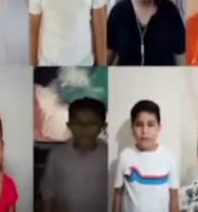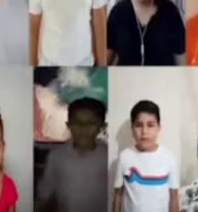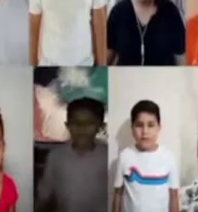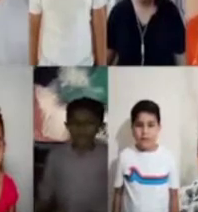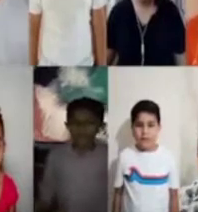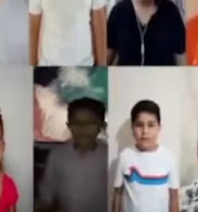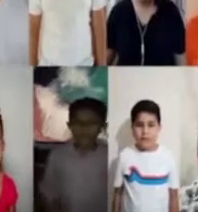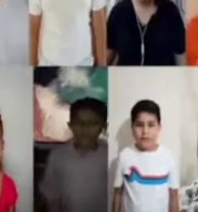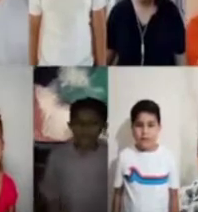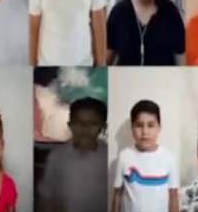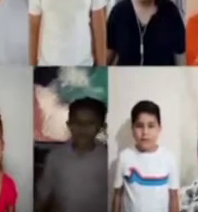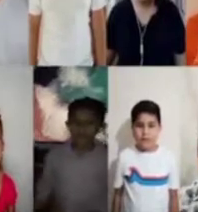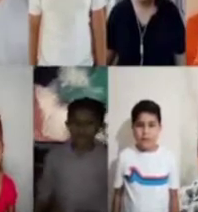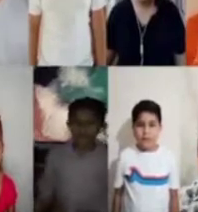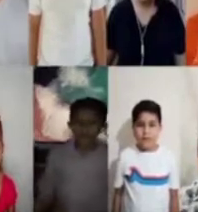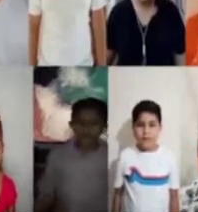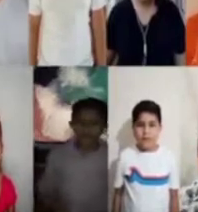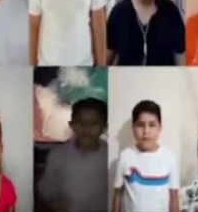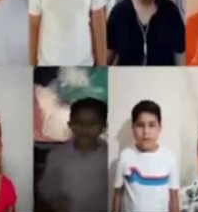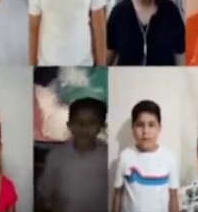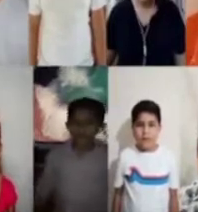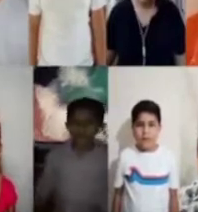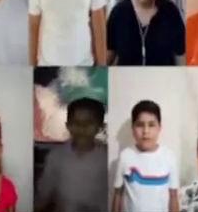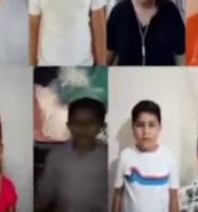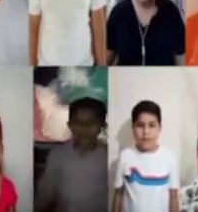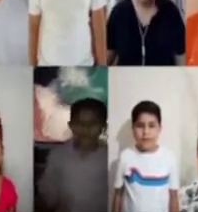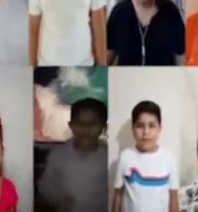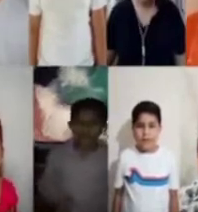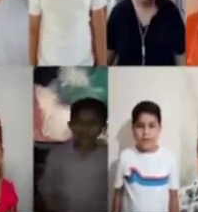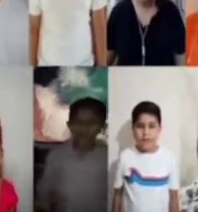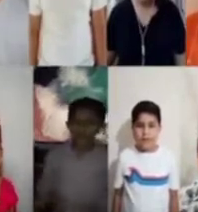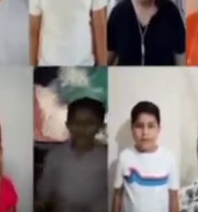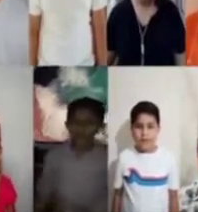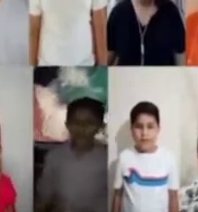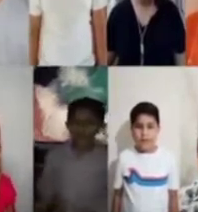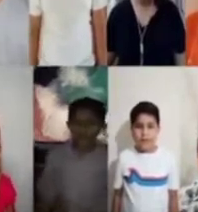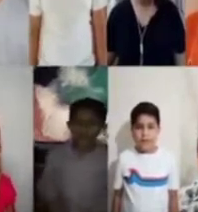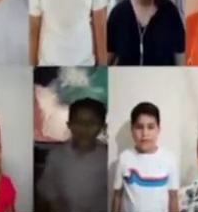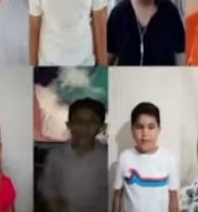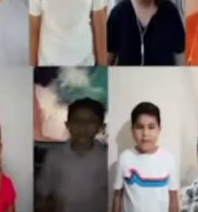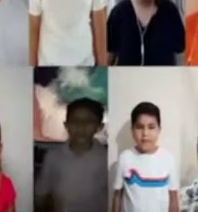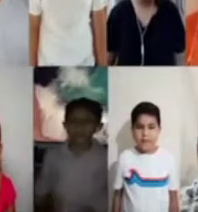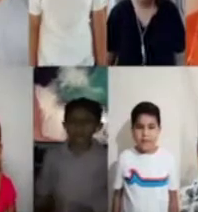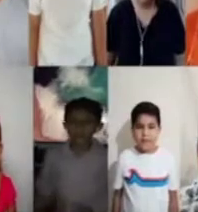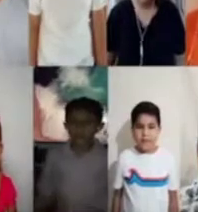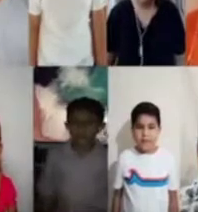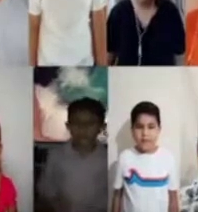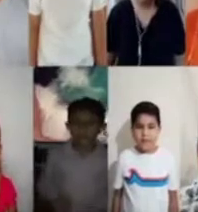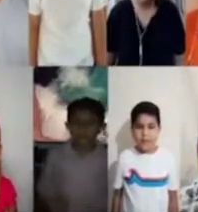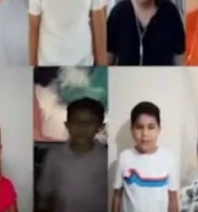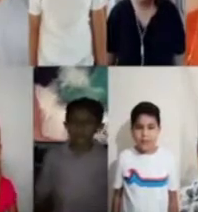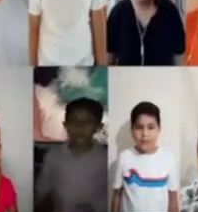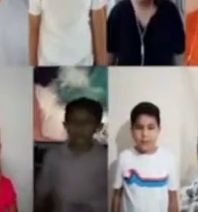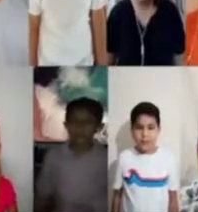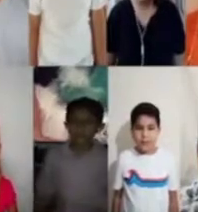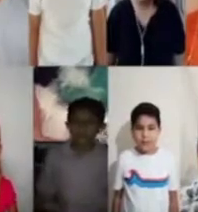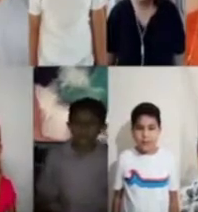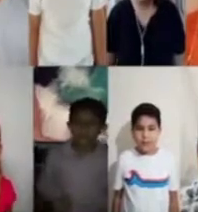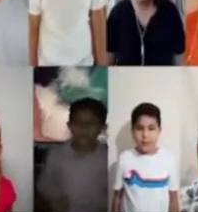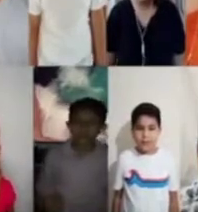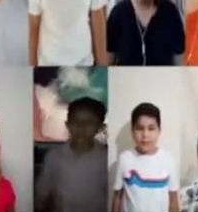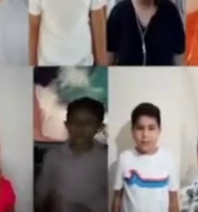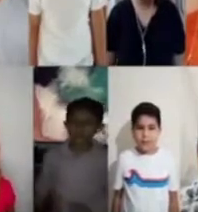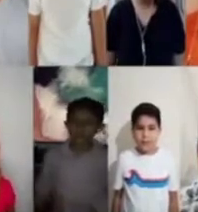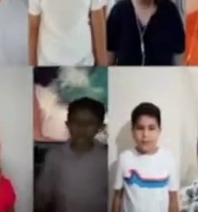La negrita cucurumbe se fue a bailar al mar para ver si las